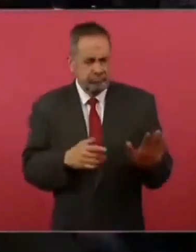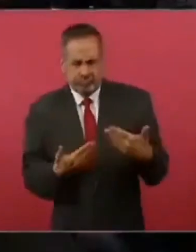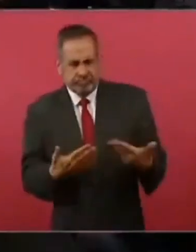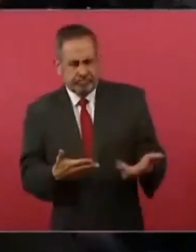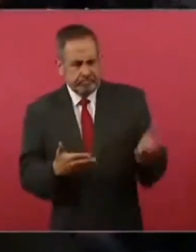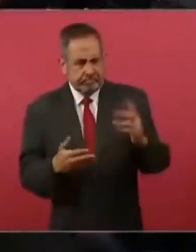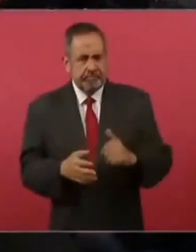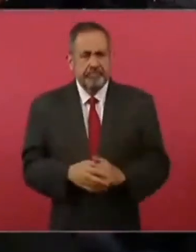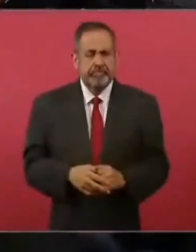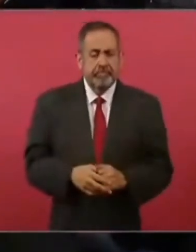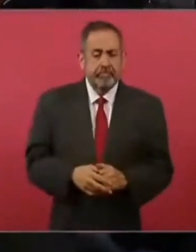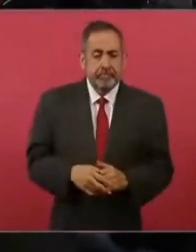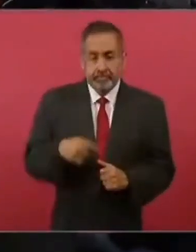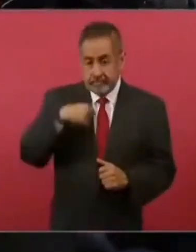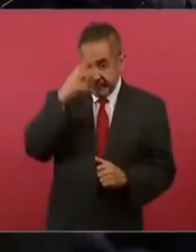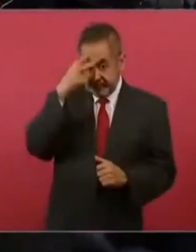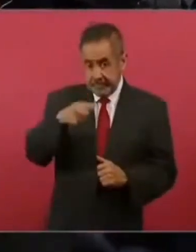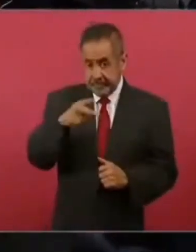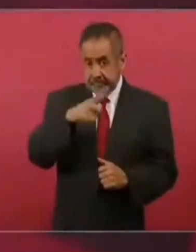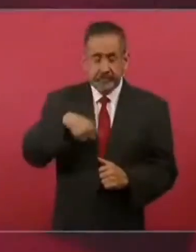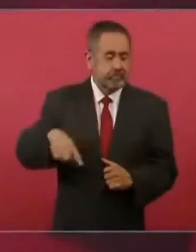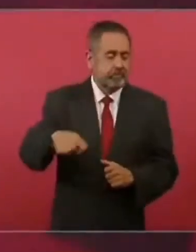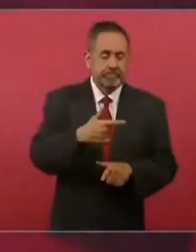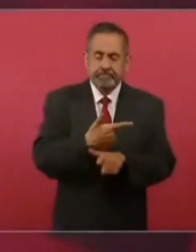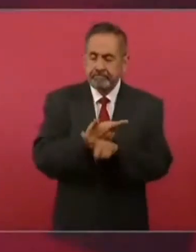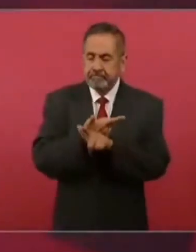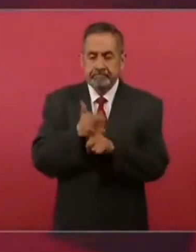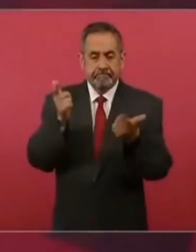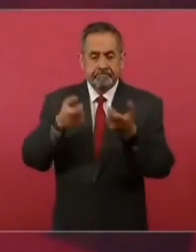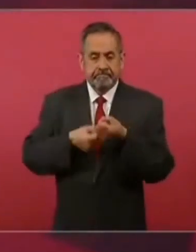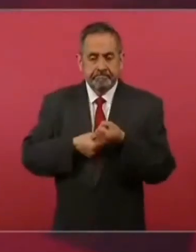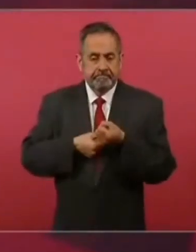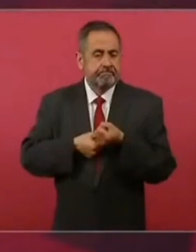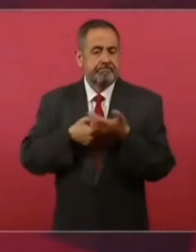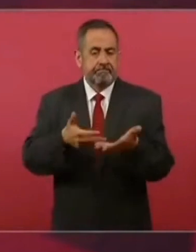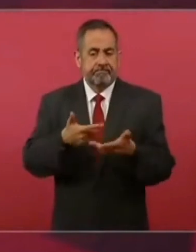Y en México hay libertades plenas.